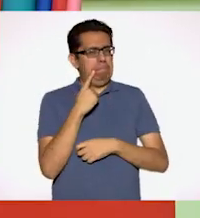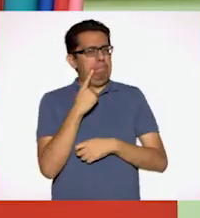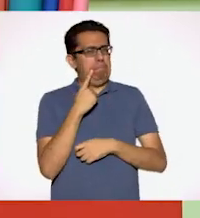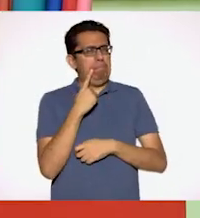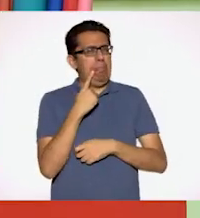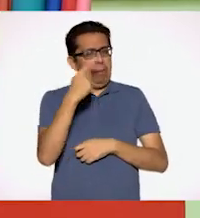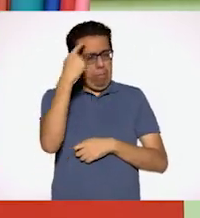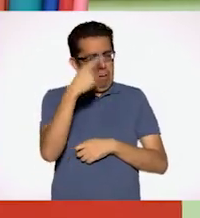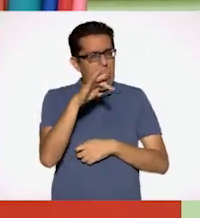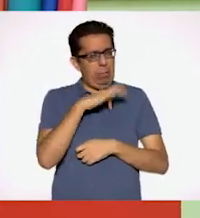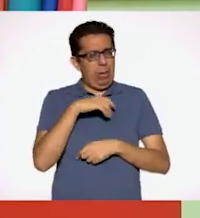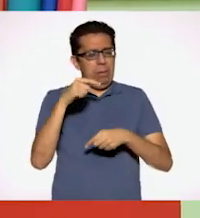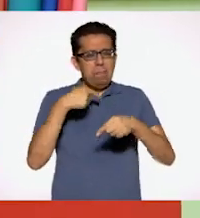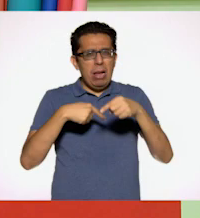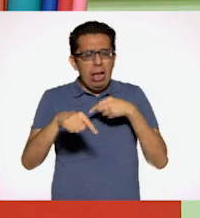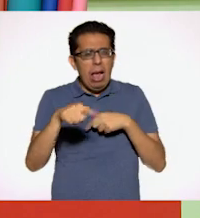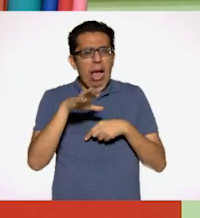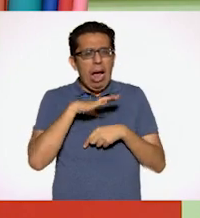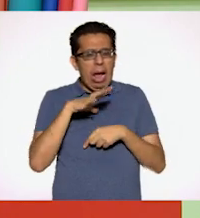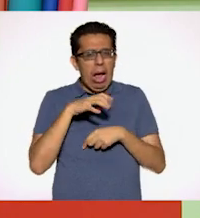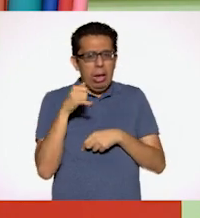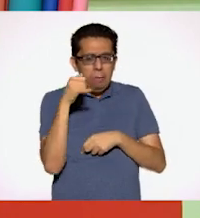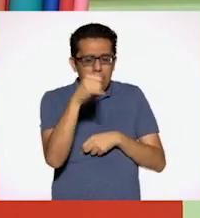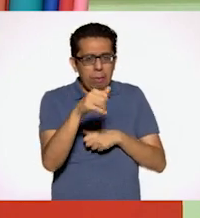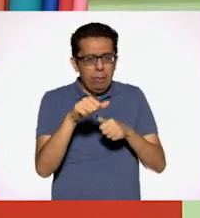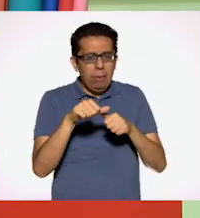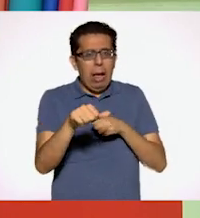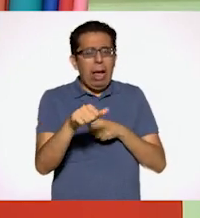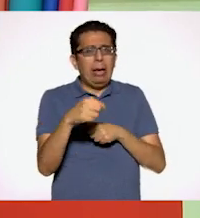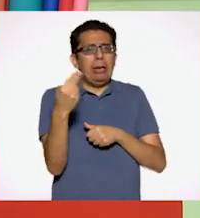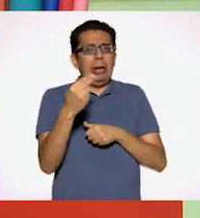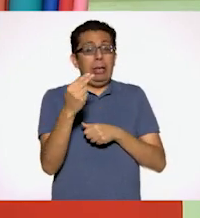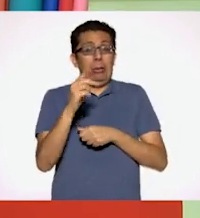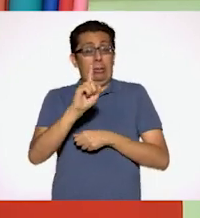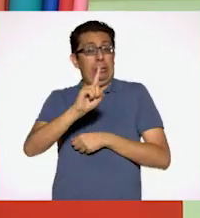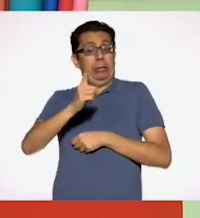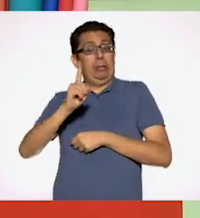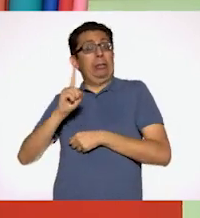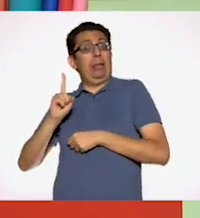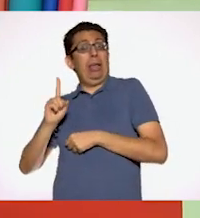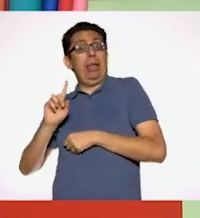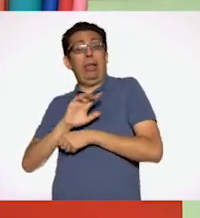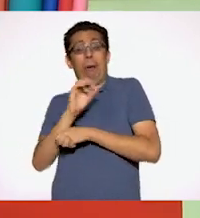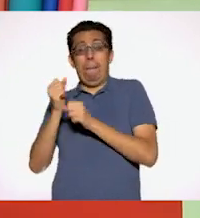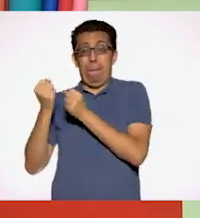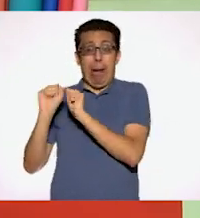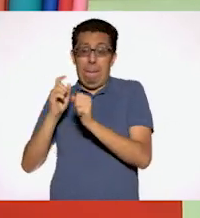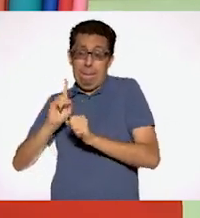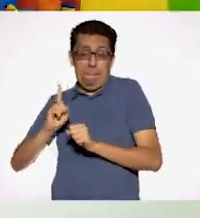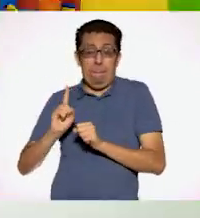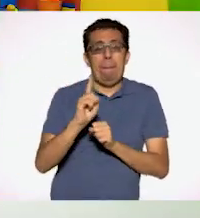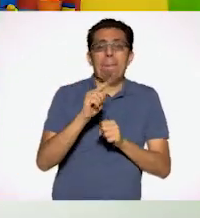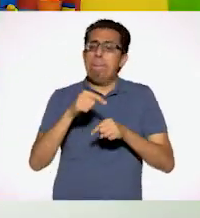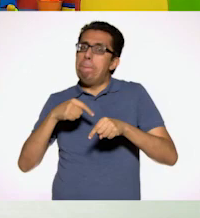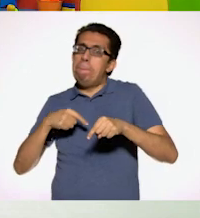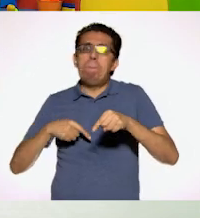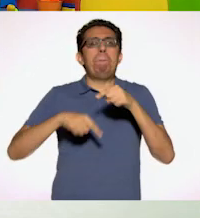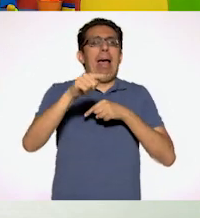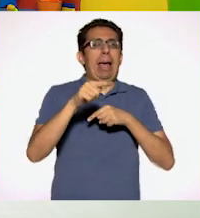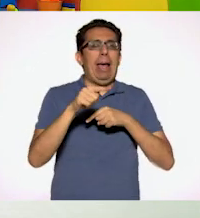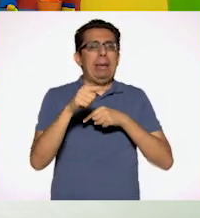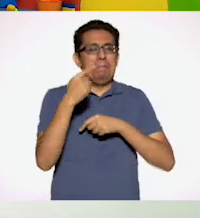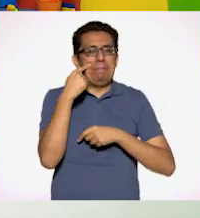Para poder patearlo, si está lejos, tengo que tomar vuelo, correr un poco y darle con el pie. Así.